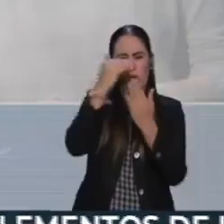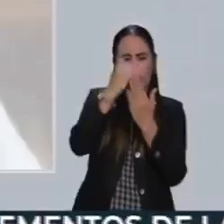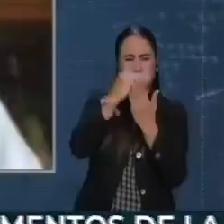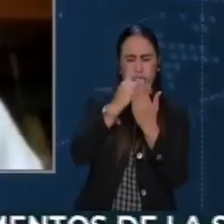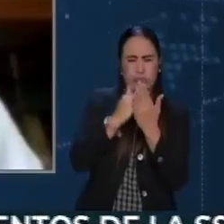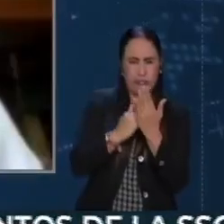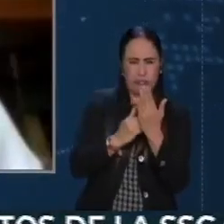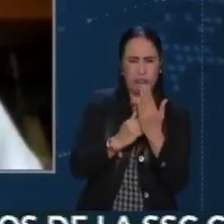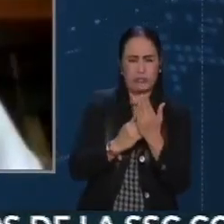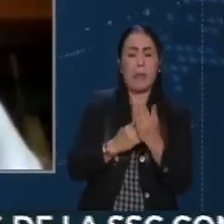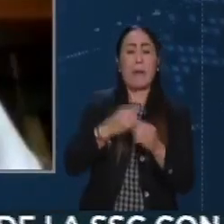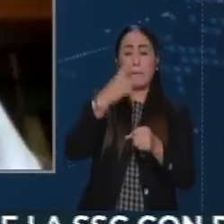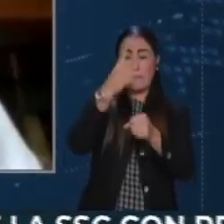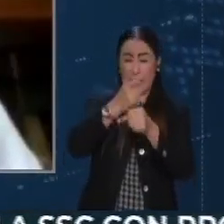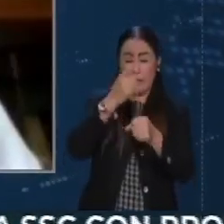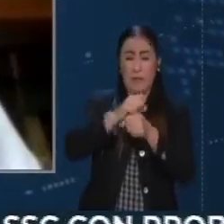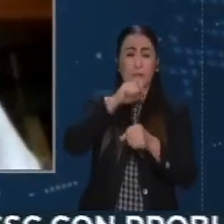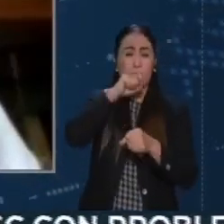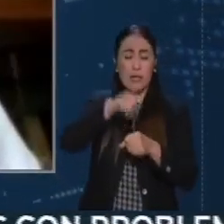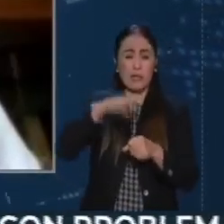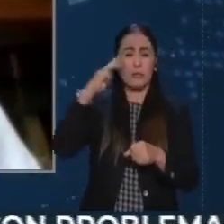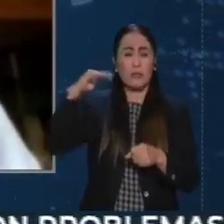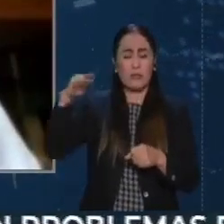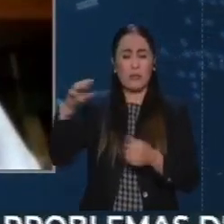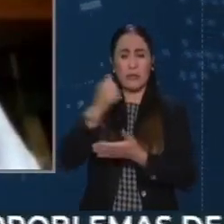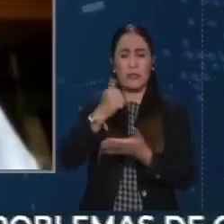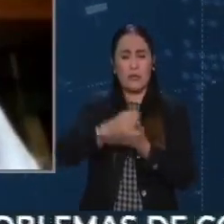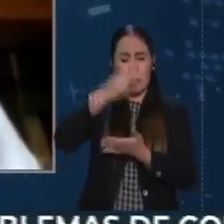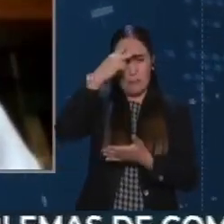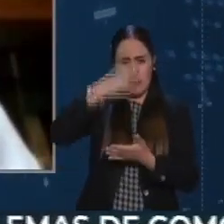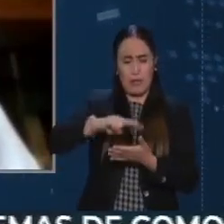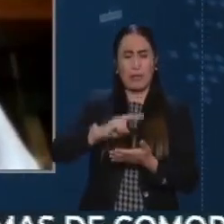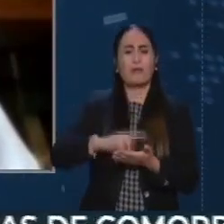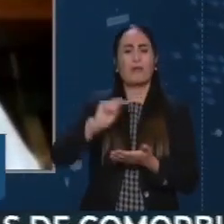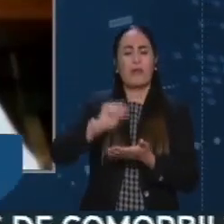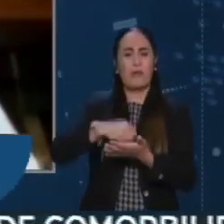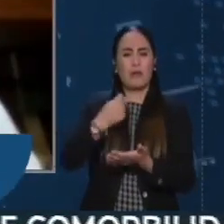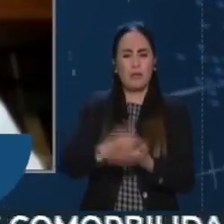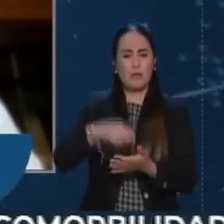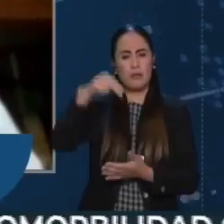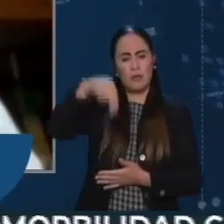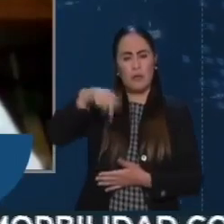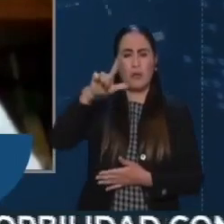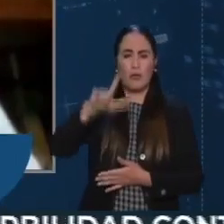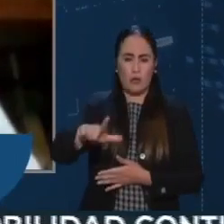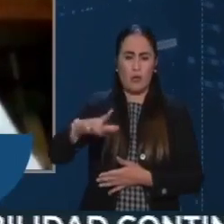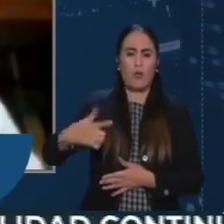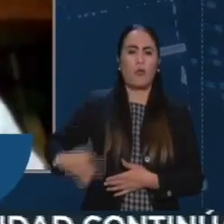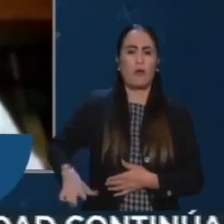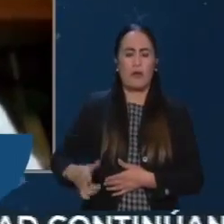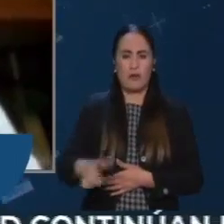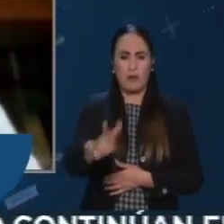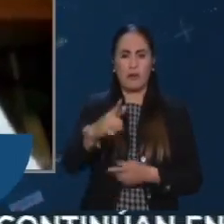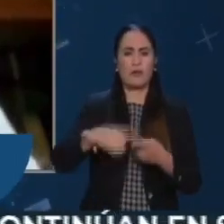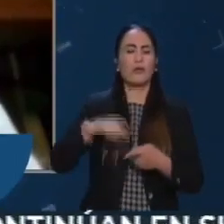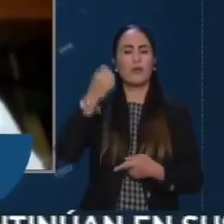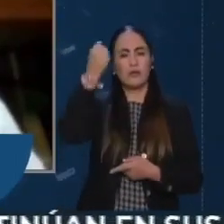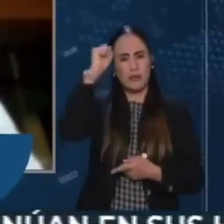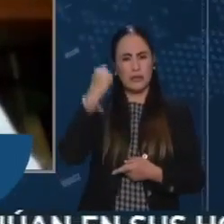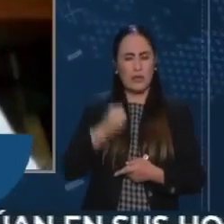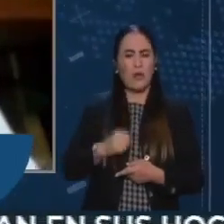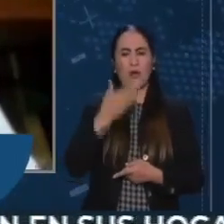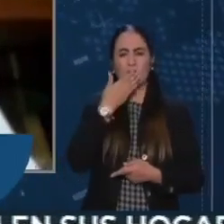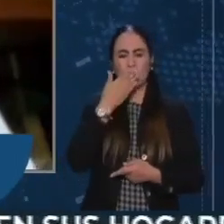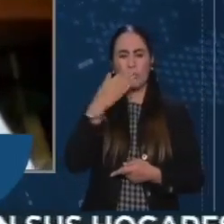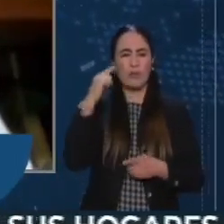importancia, aparecía Jalisco, Michoacán, la Ciudad de México, Tamaulipas, Nuevo León, Guanajuato, Sonora, Sinaloa, Zacatecas y